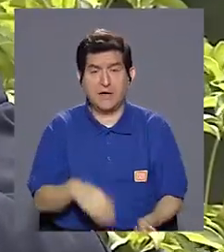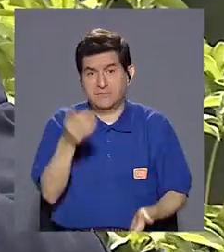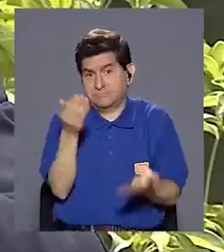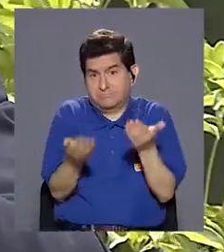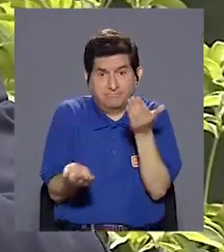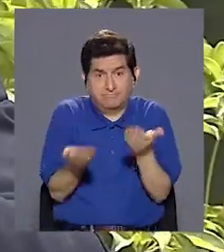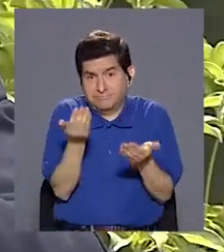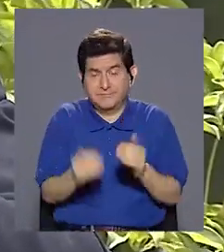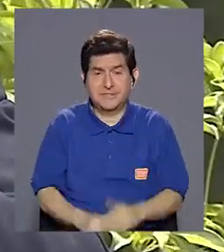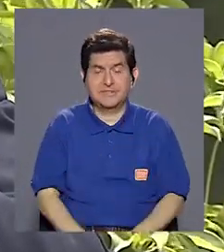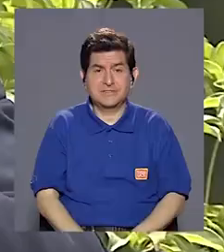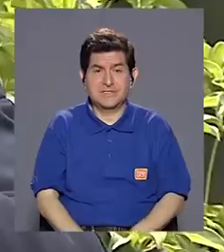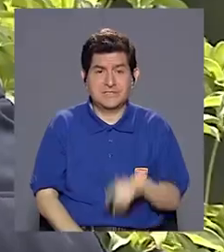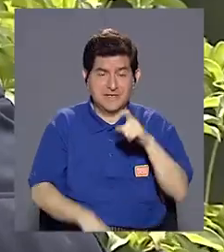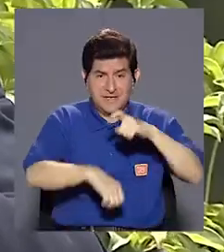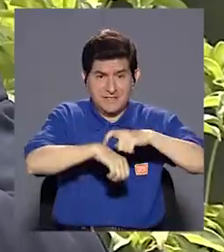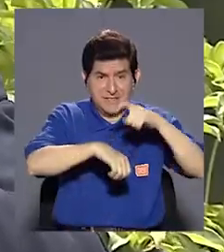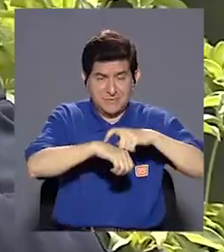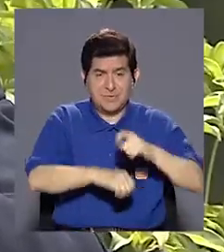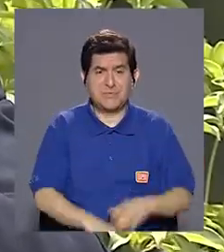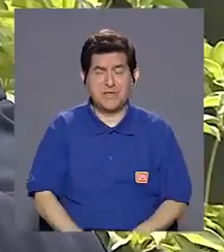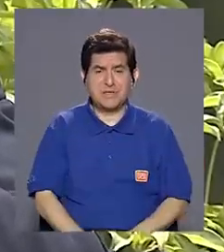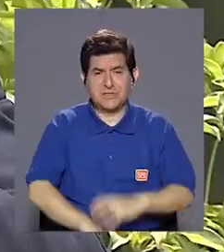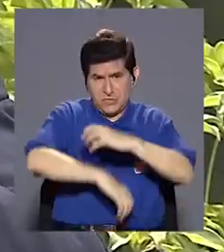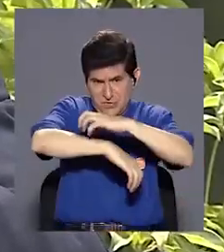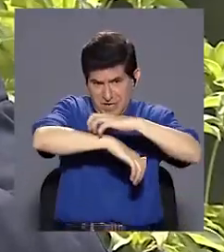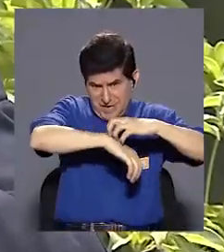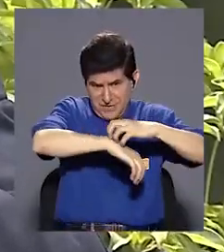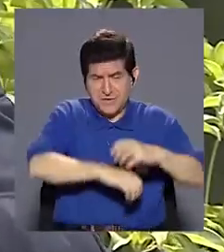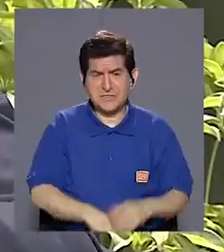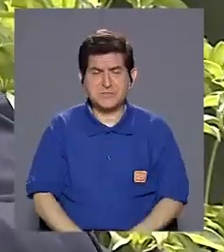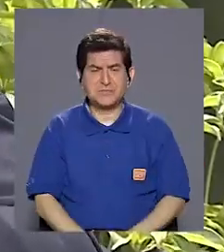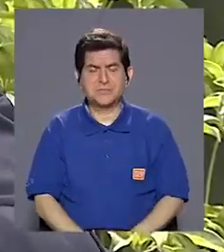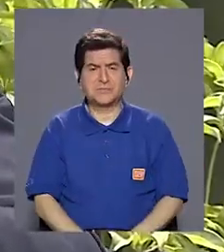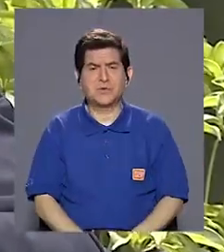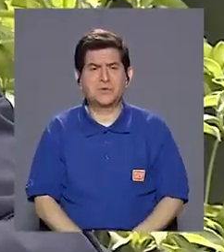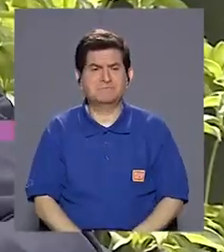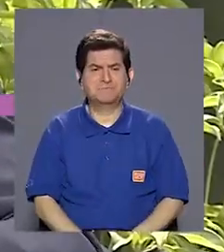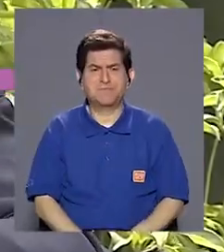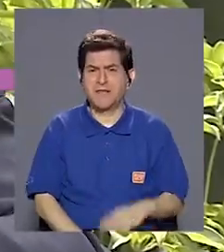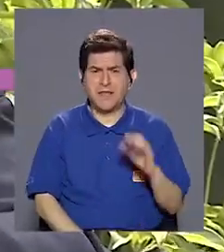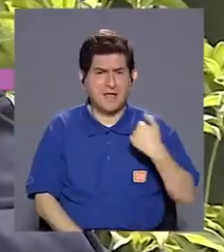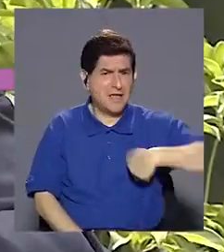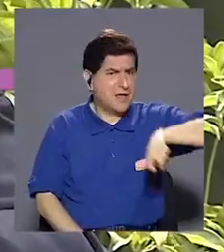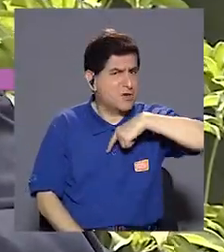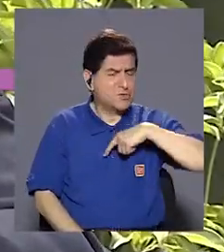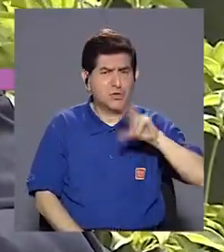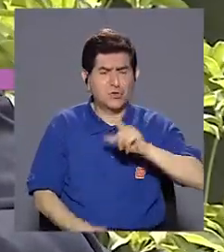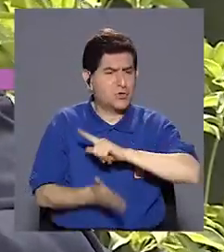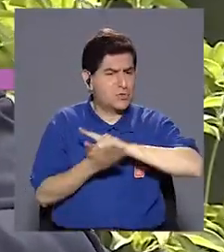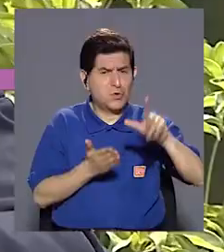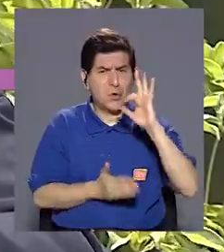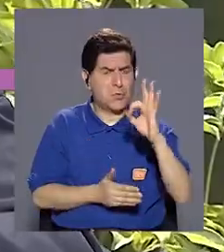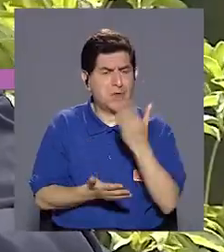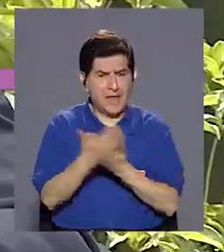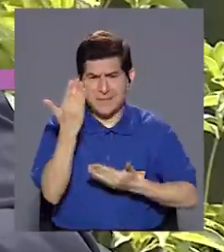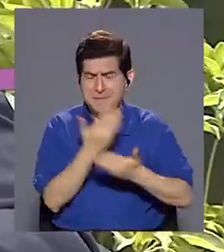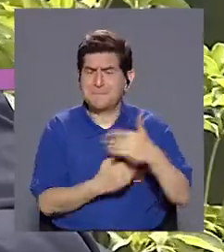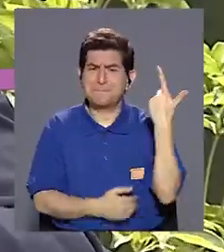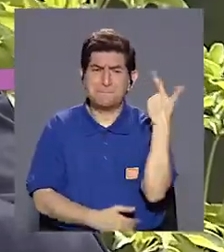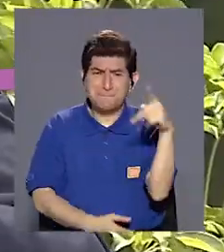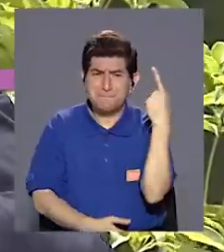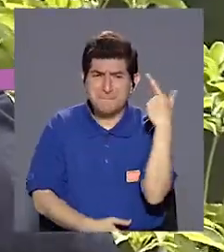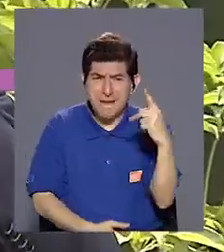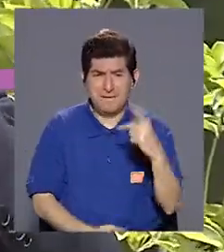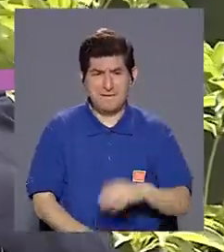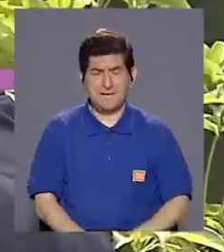o ese rasponcito, ¿verdad?, ya mayorcito, ¿verdad?, que es un poco más fuerte, y no nos hemos lavado bien las manos, estamos